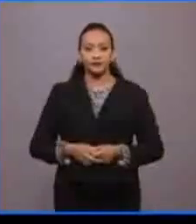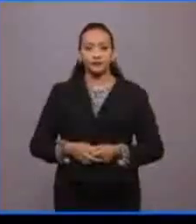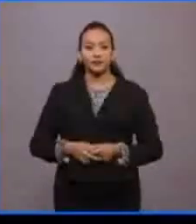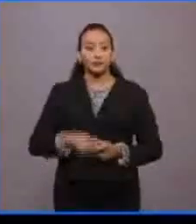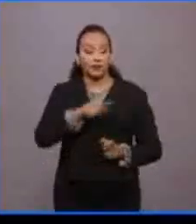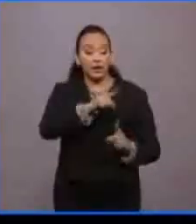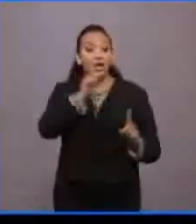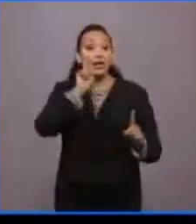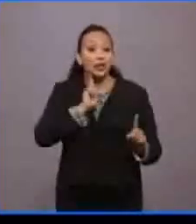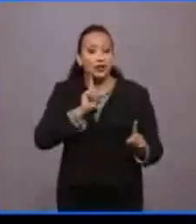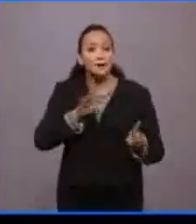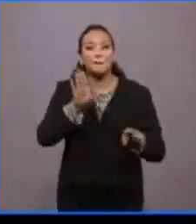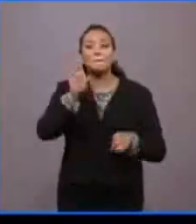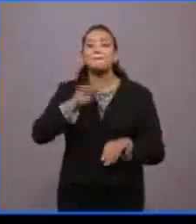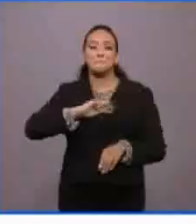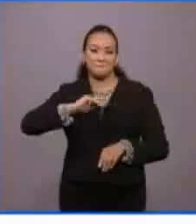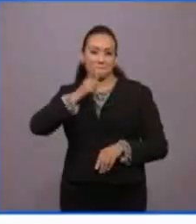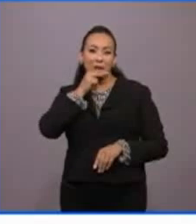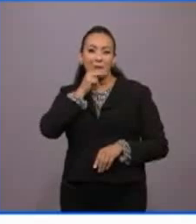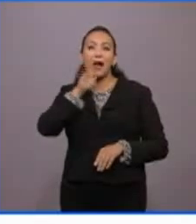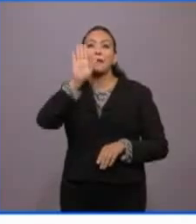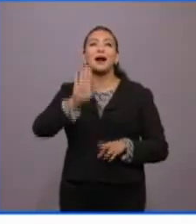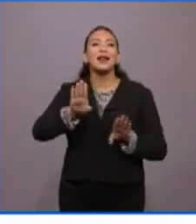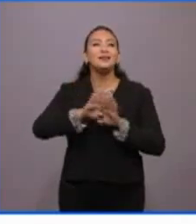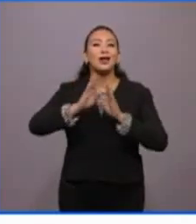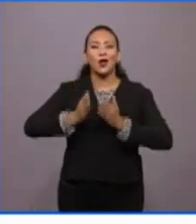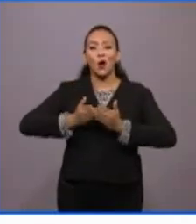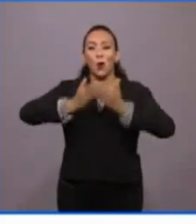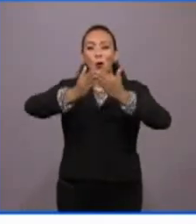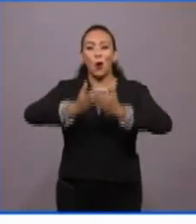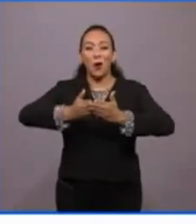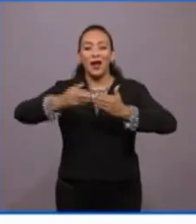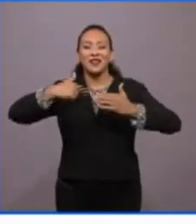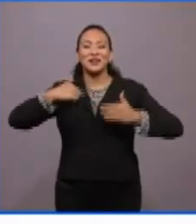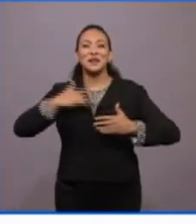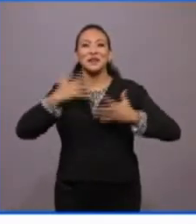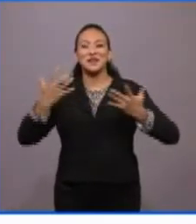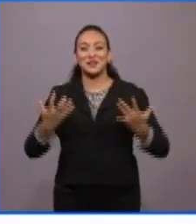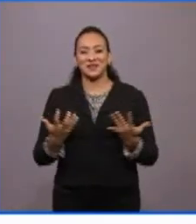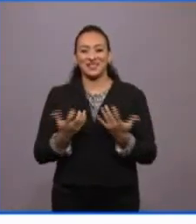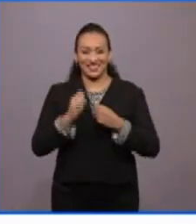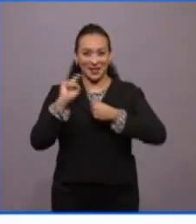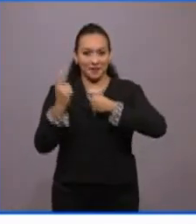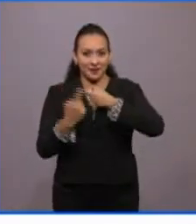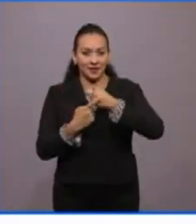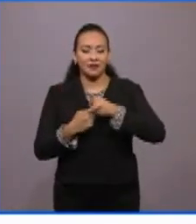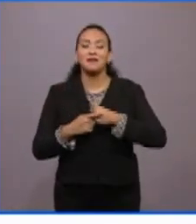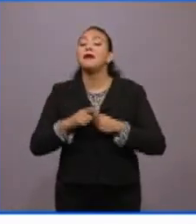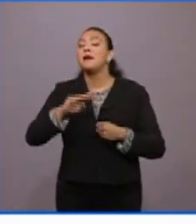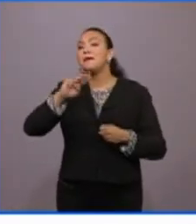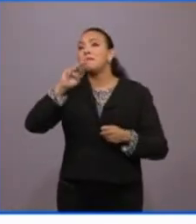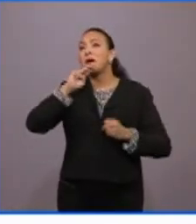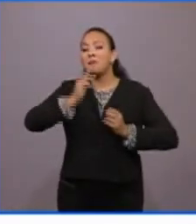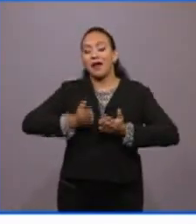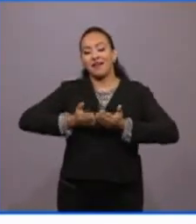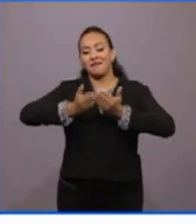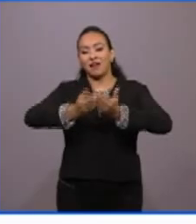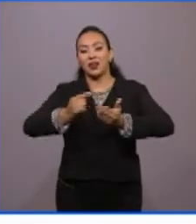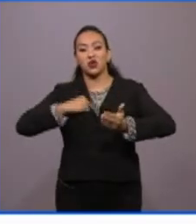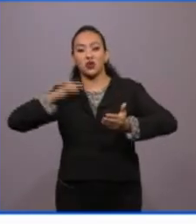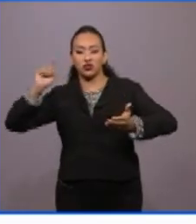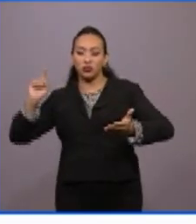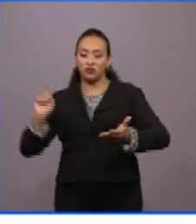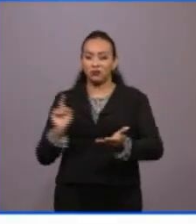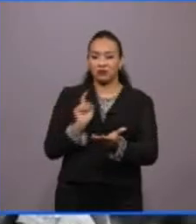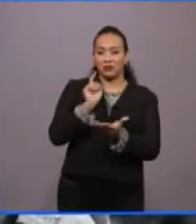Ella era como nuestro barco, un barco en el que yo estaba dentro, navegando sobre el mar. Y si el barco ya no está, tú te vas